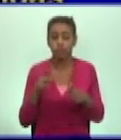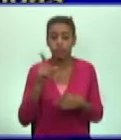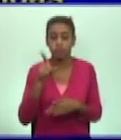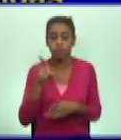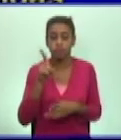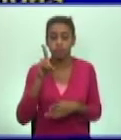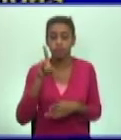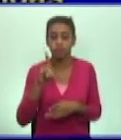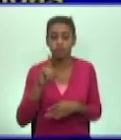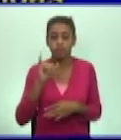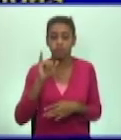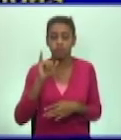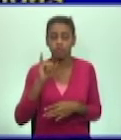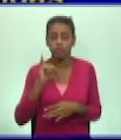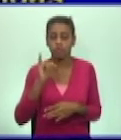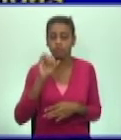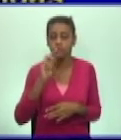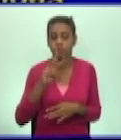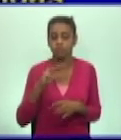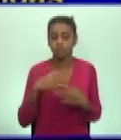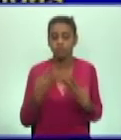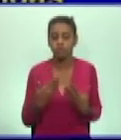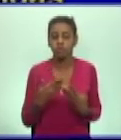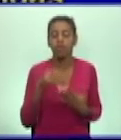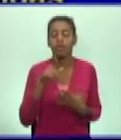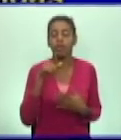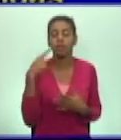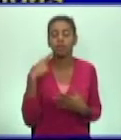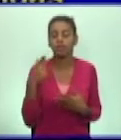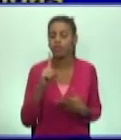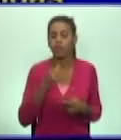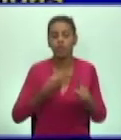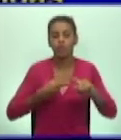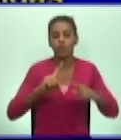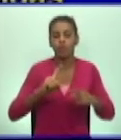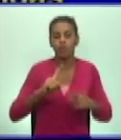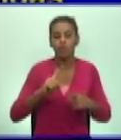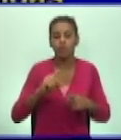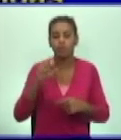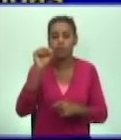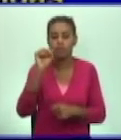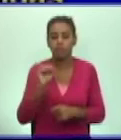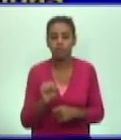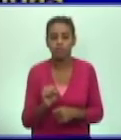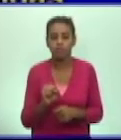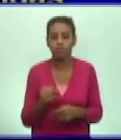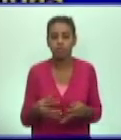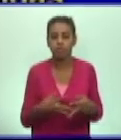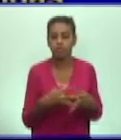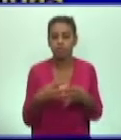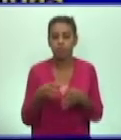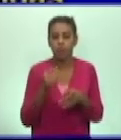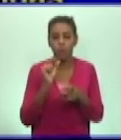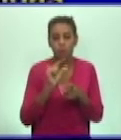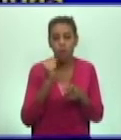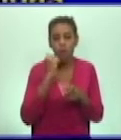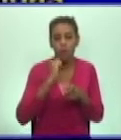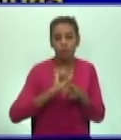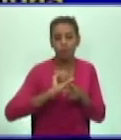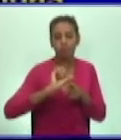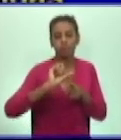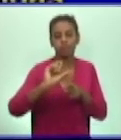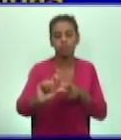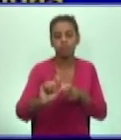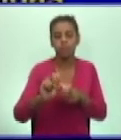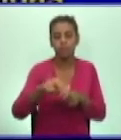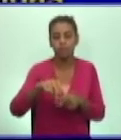dimensión esta guerra contra Vietnam. Y ya no va a ser solo contra el sur, sino que los Estados Unidos la va a extender un poco más y la va a extender al